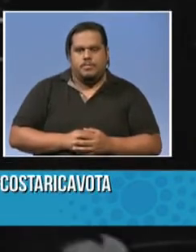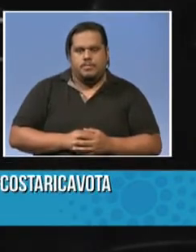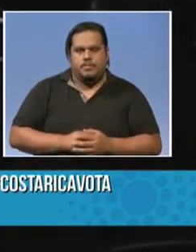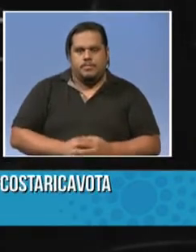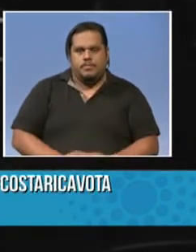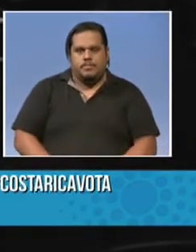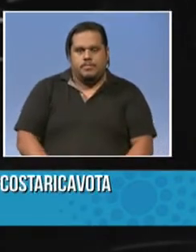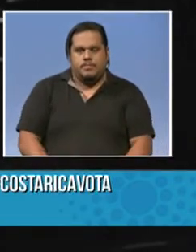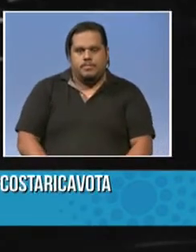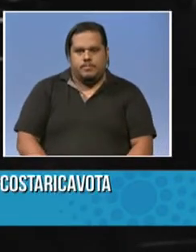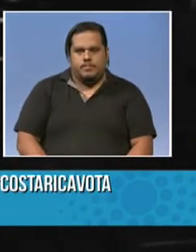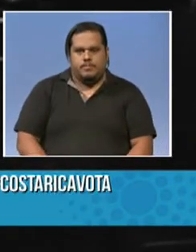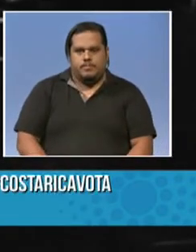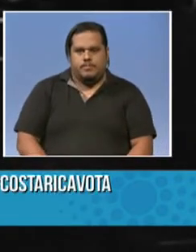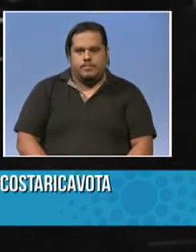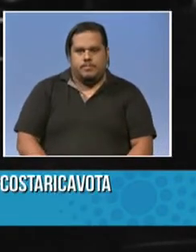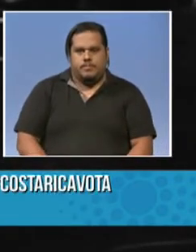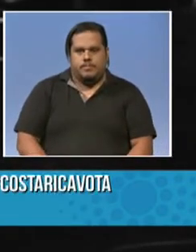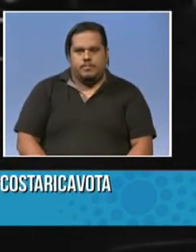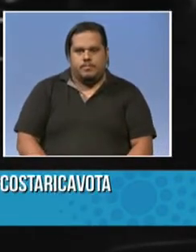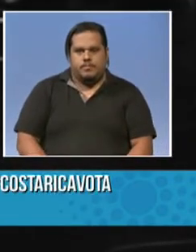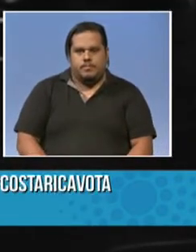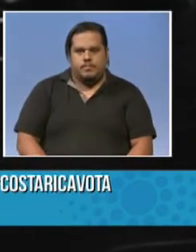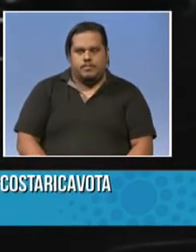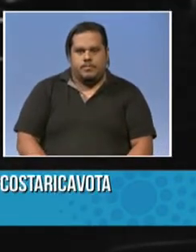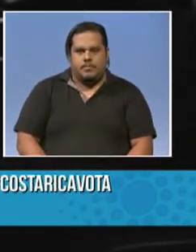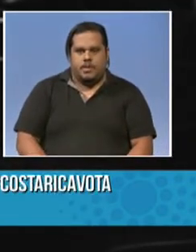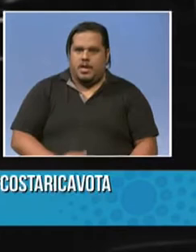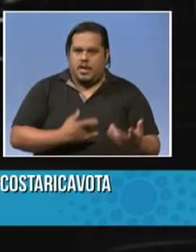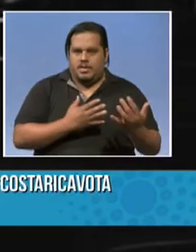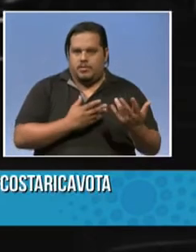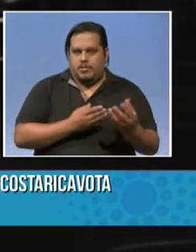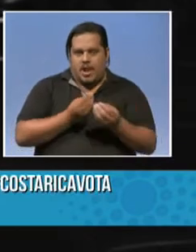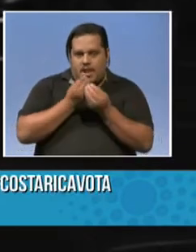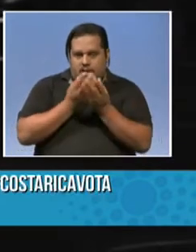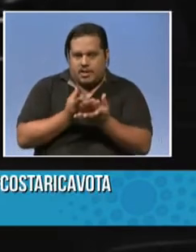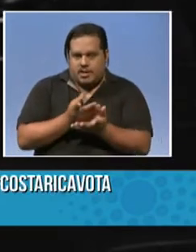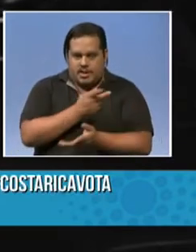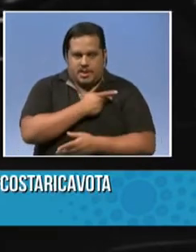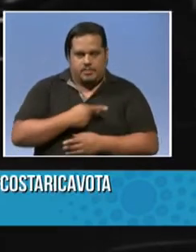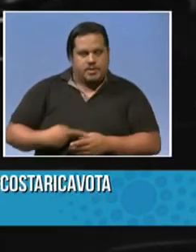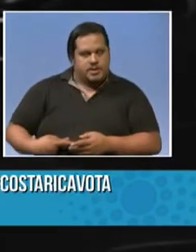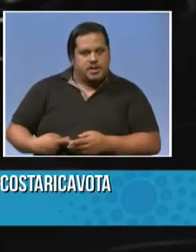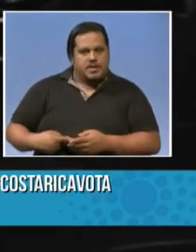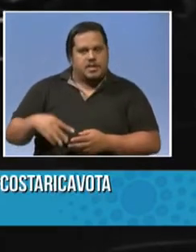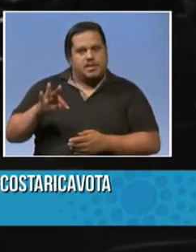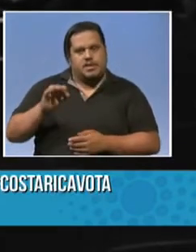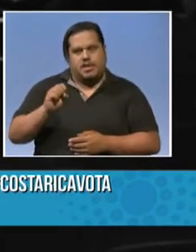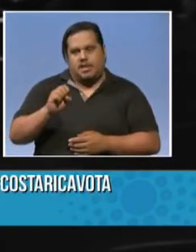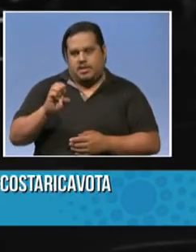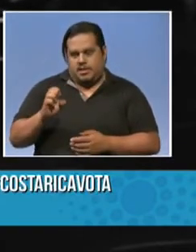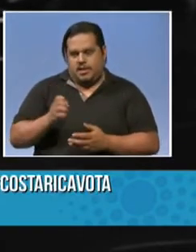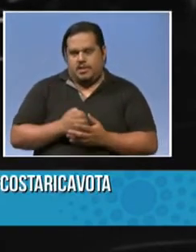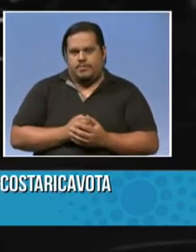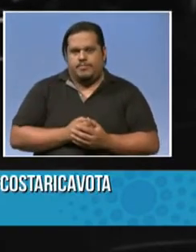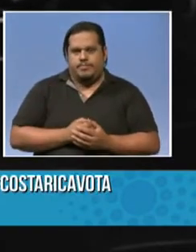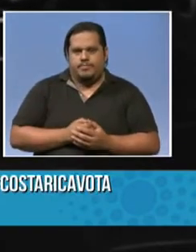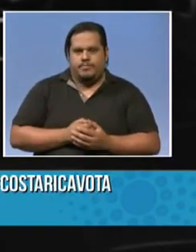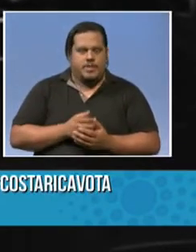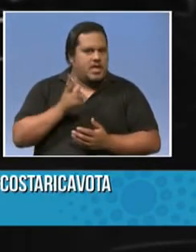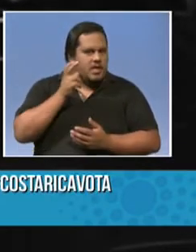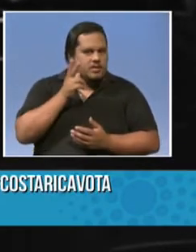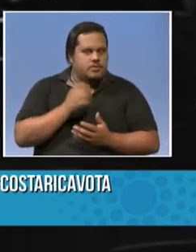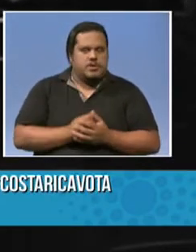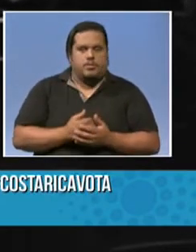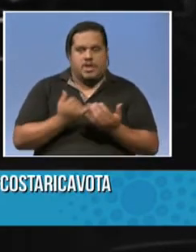donde serán las declaraciones del presidente Luis Antonio Sobrado. Es un honor después presentar a los integrantes de la